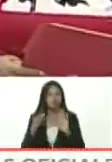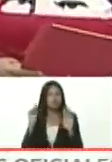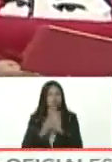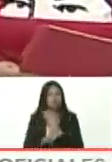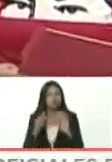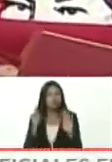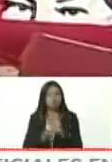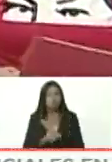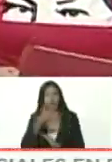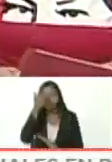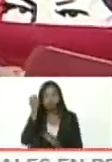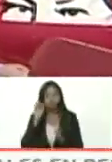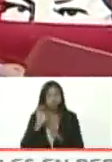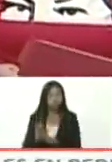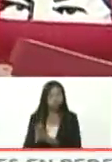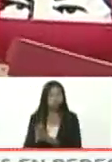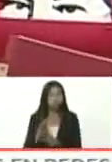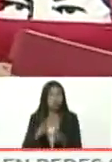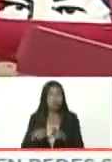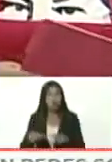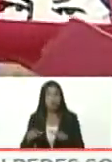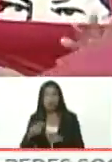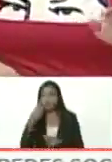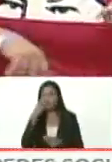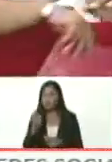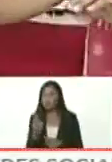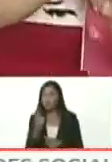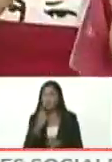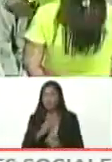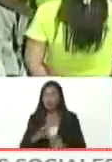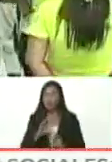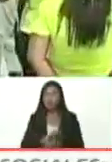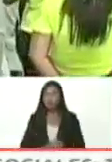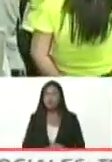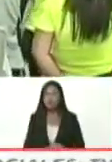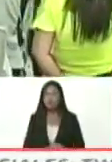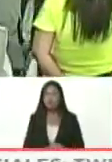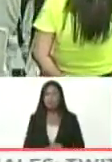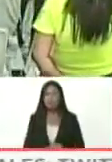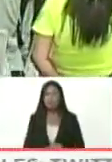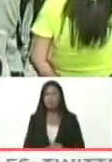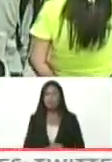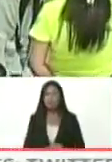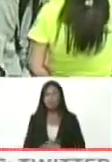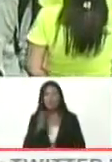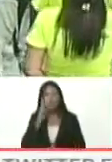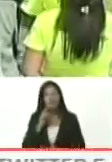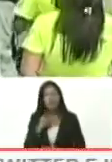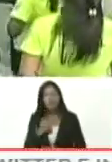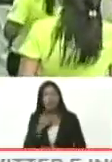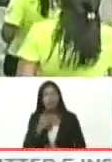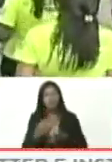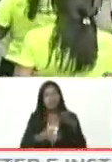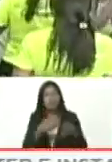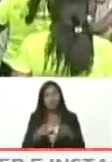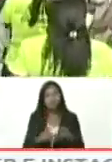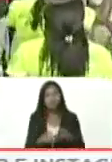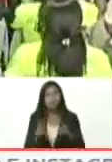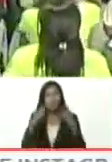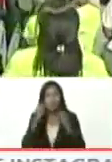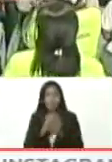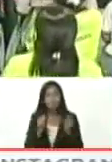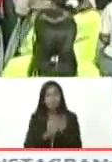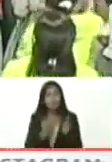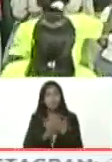nos olvidaron Los Pasos de Ezequiel Zamora y el Gran Marare. Es por lo que allí, yo digo, fíjate. Oye,